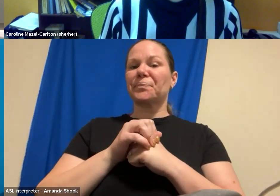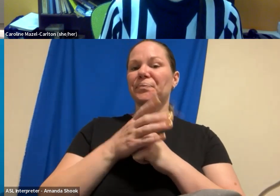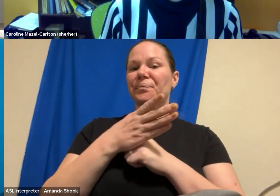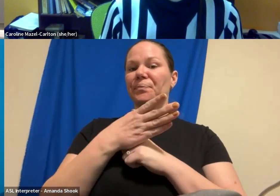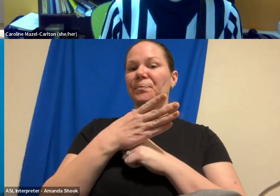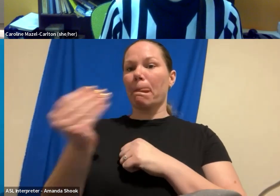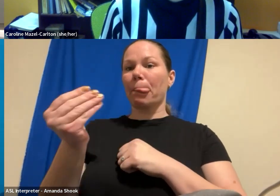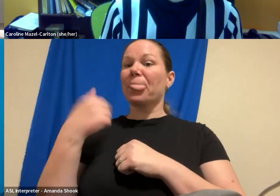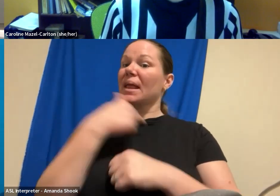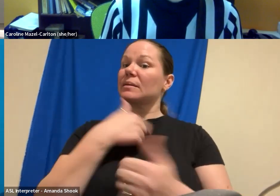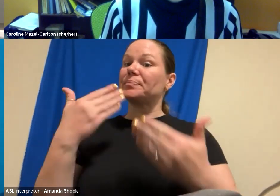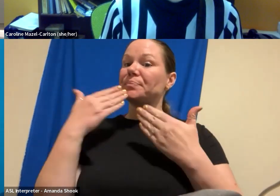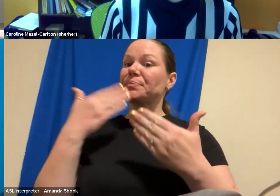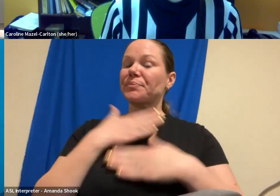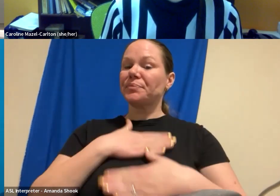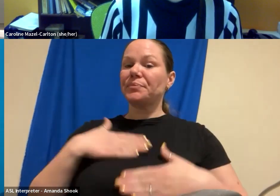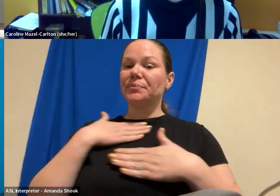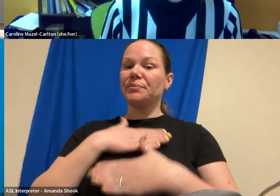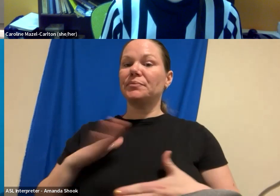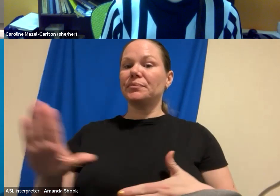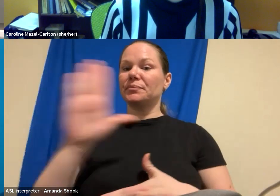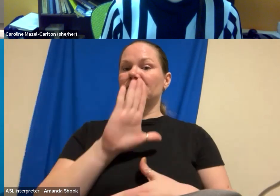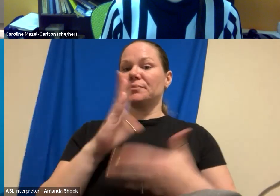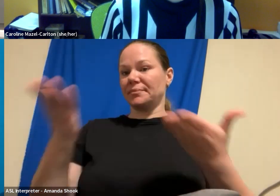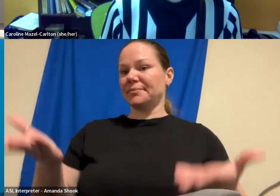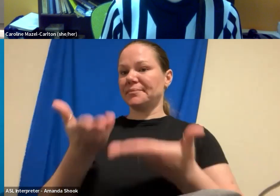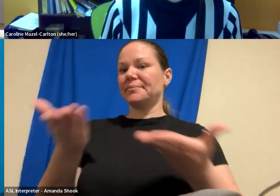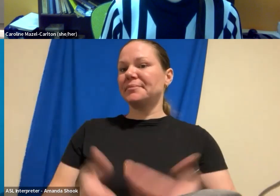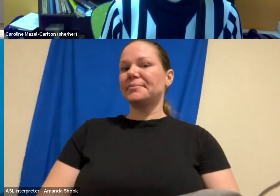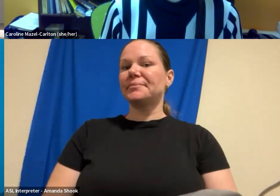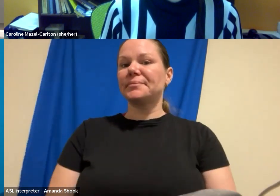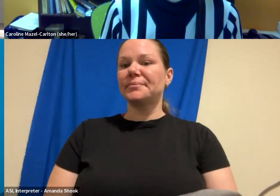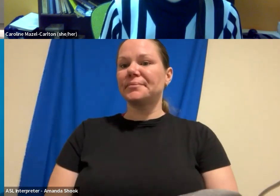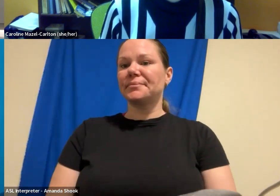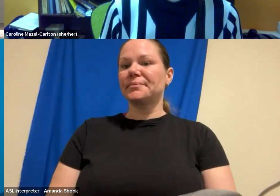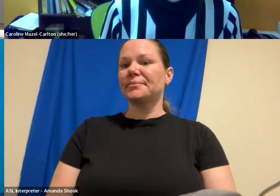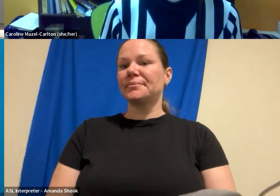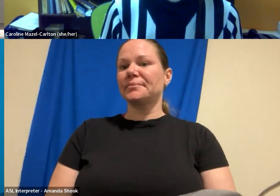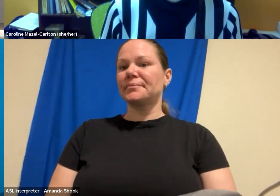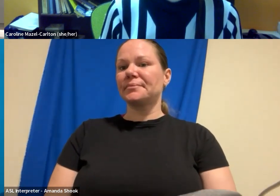Y apreciamos su presencia.